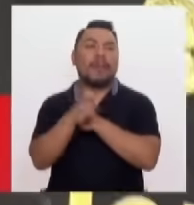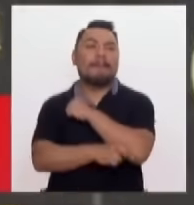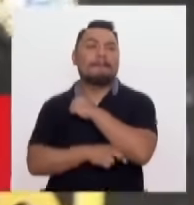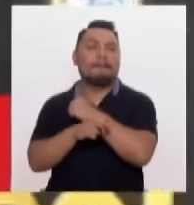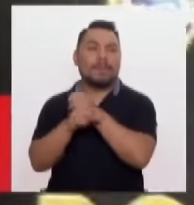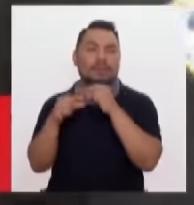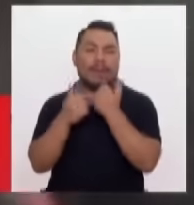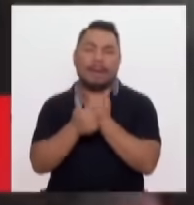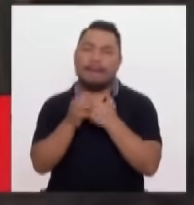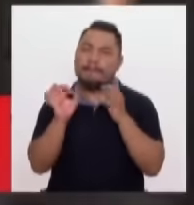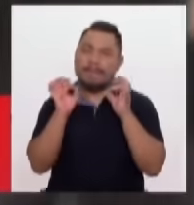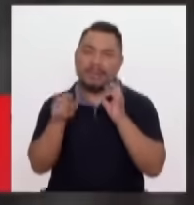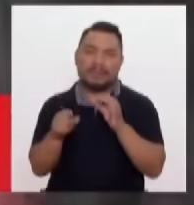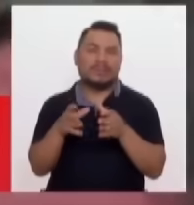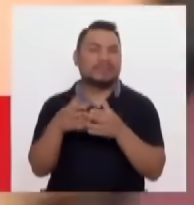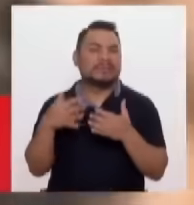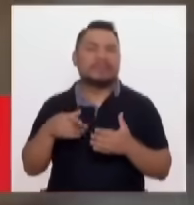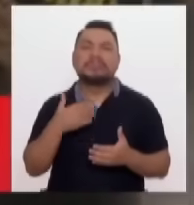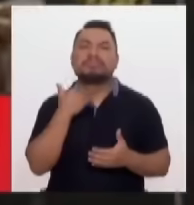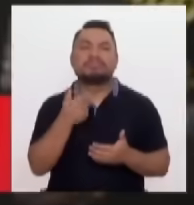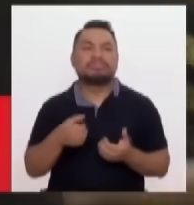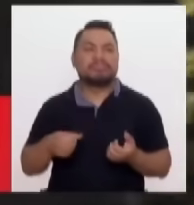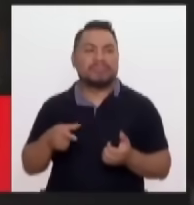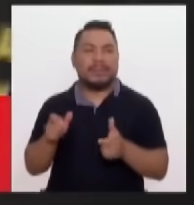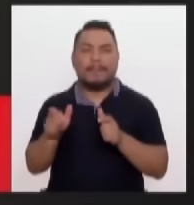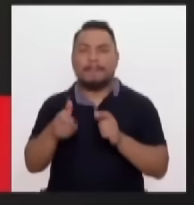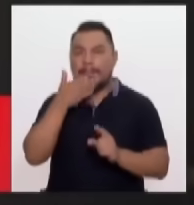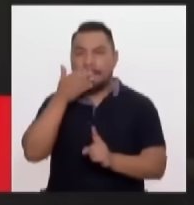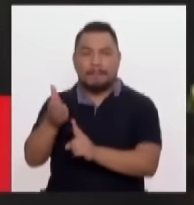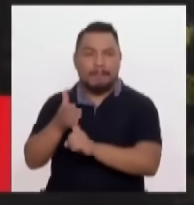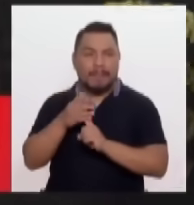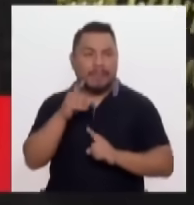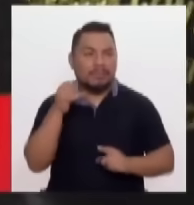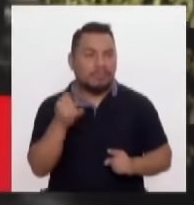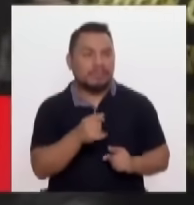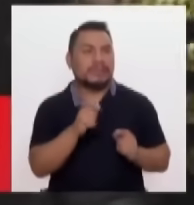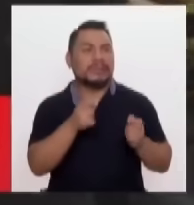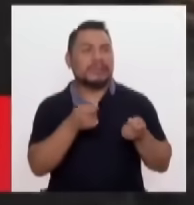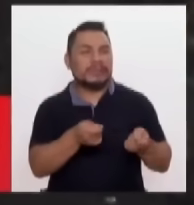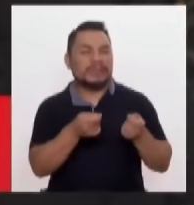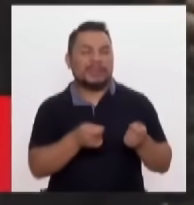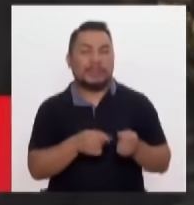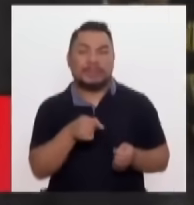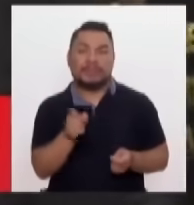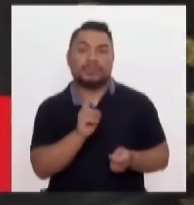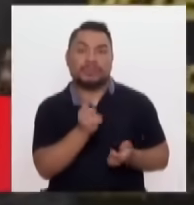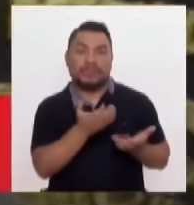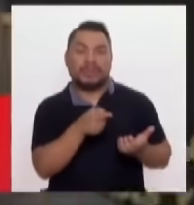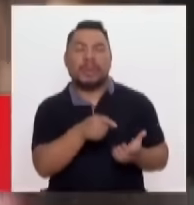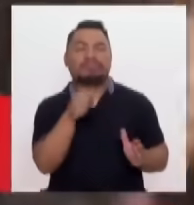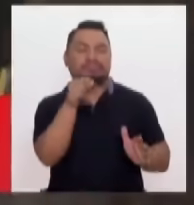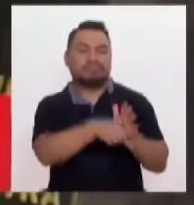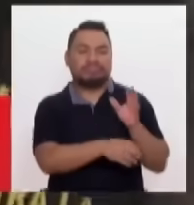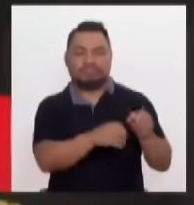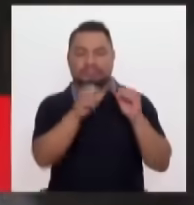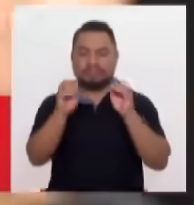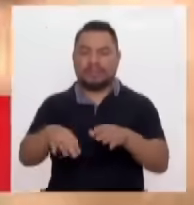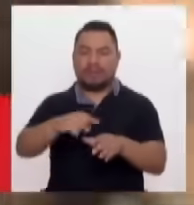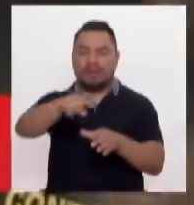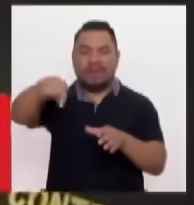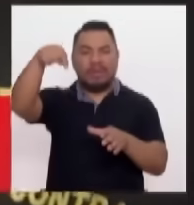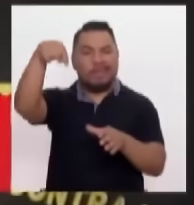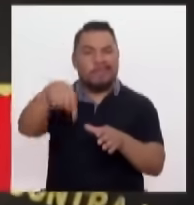internacionales, es decir, trata de personas, violación ante la resistencia y luego el asesinato de las